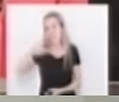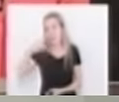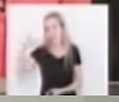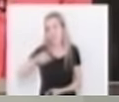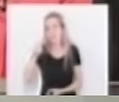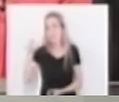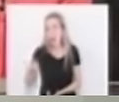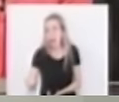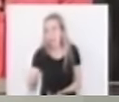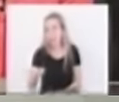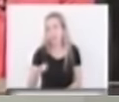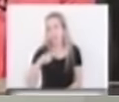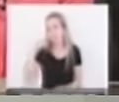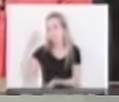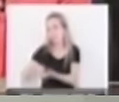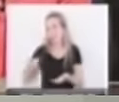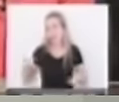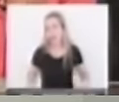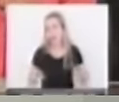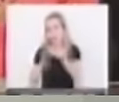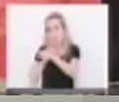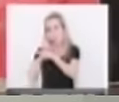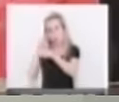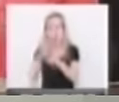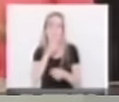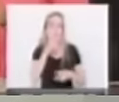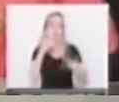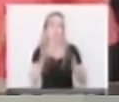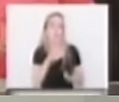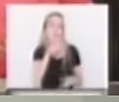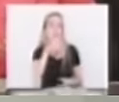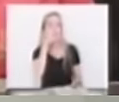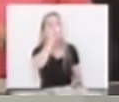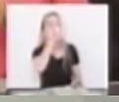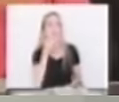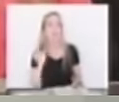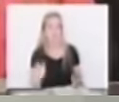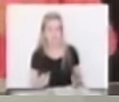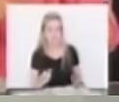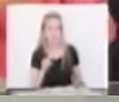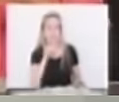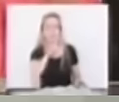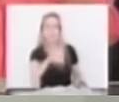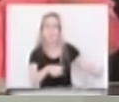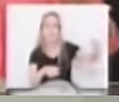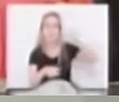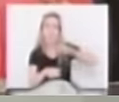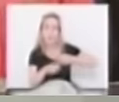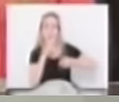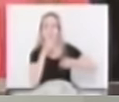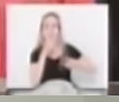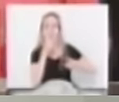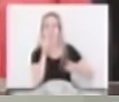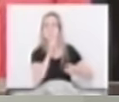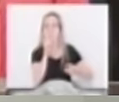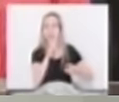lugar y te van a decir, bueno, a ver, ahora para entrar tenés el mes de depósito, tenés el mes por adelantado y mi comisión, por ejemplo, te doy un ejemplo,